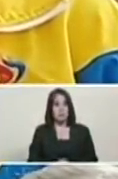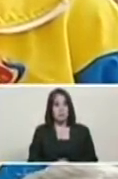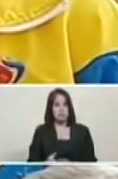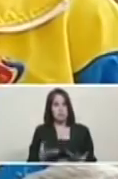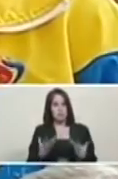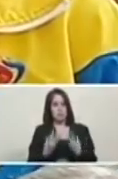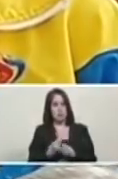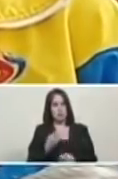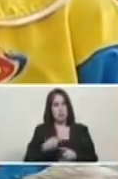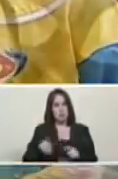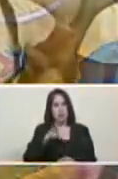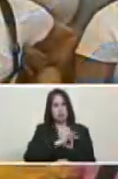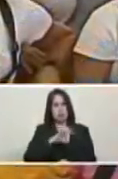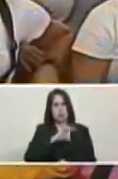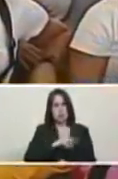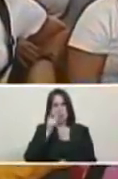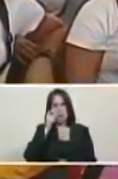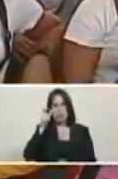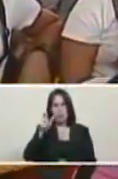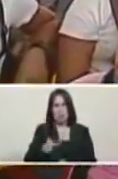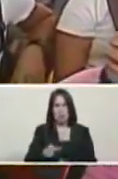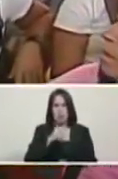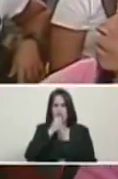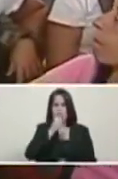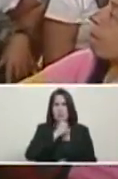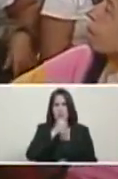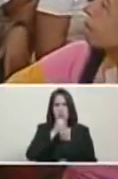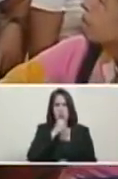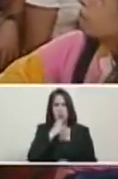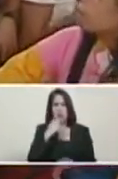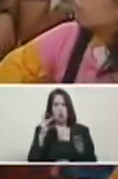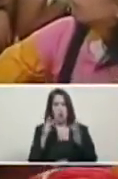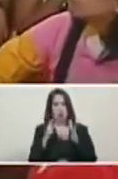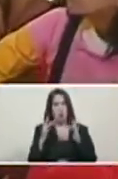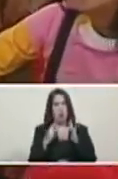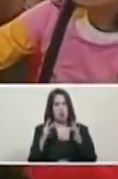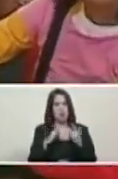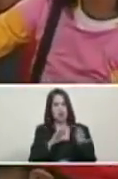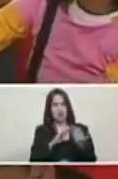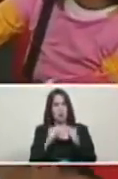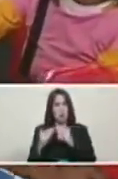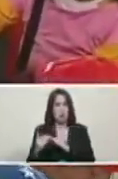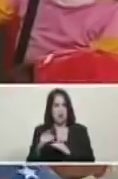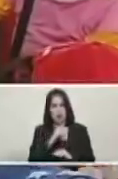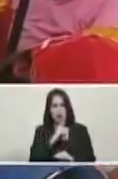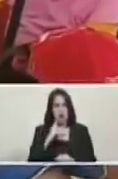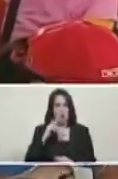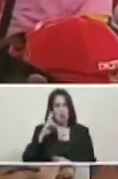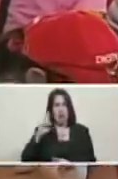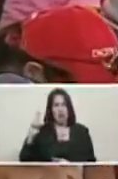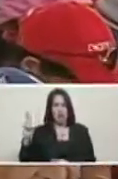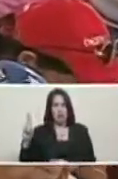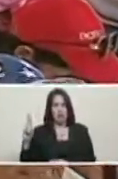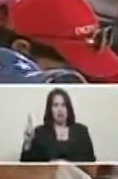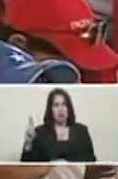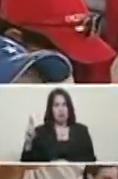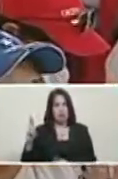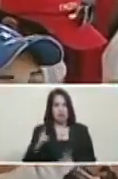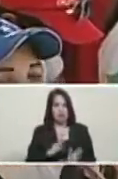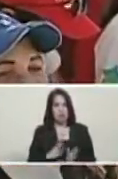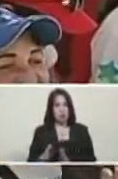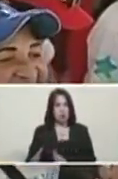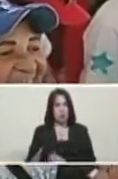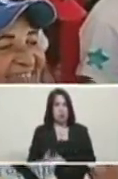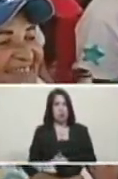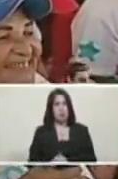Pachano. El programa se llamaba Contacto Comunitario. Contacto comunitario teníamos. Contacto